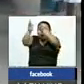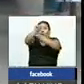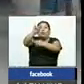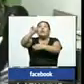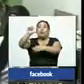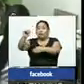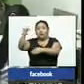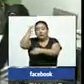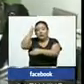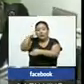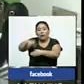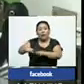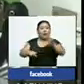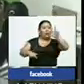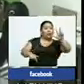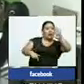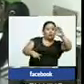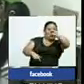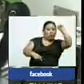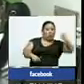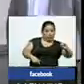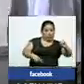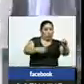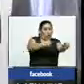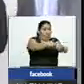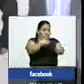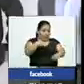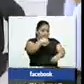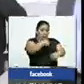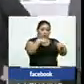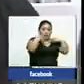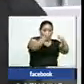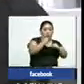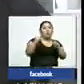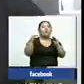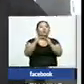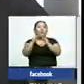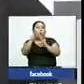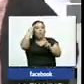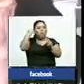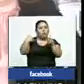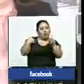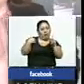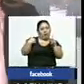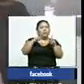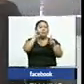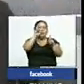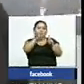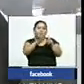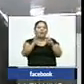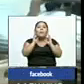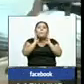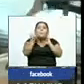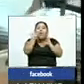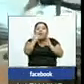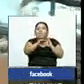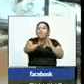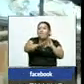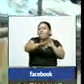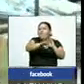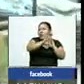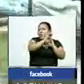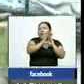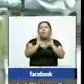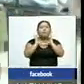Social y el 35% del Minsal. Ana Orellana también destaca una reducción de casos de paperas, una enfermedad que